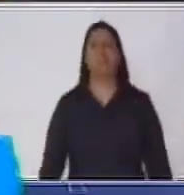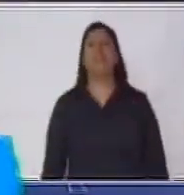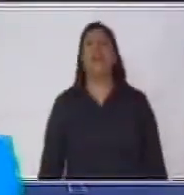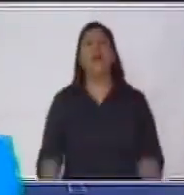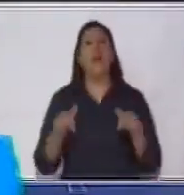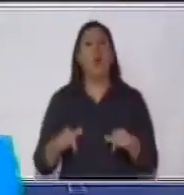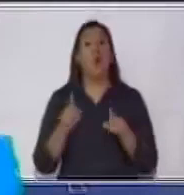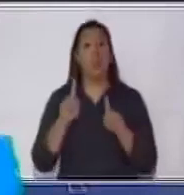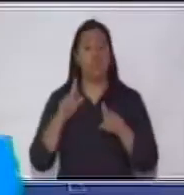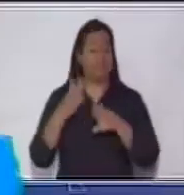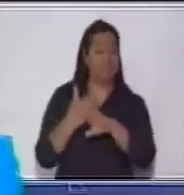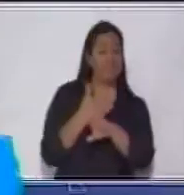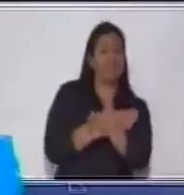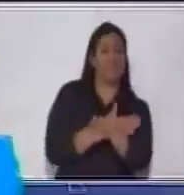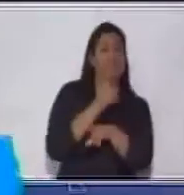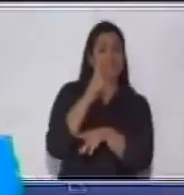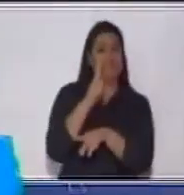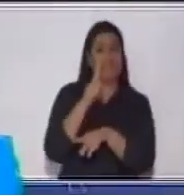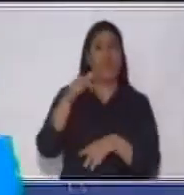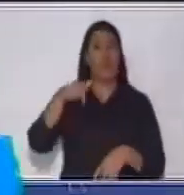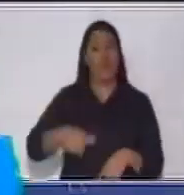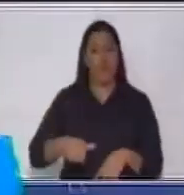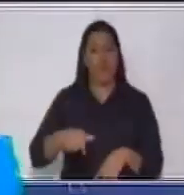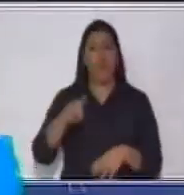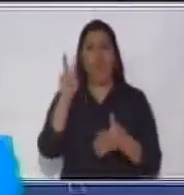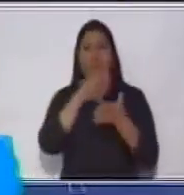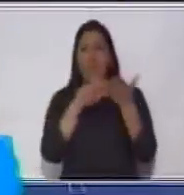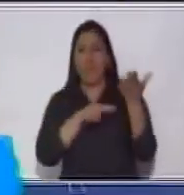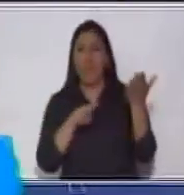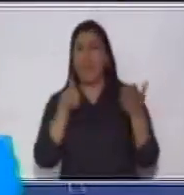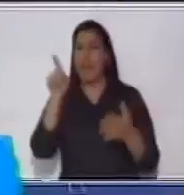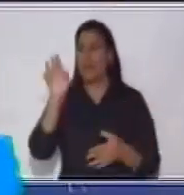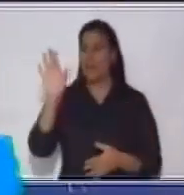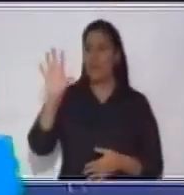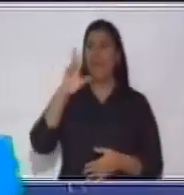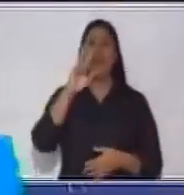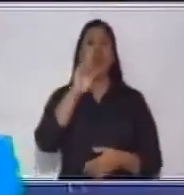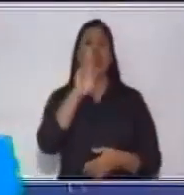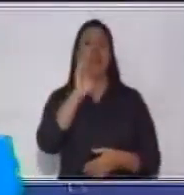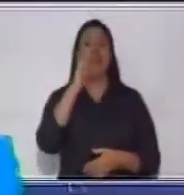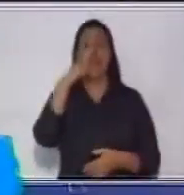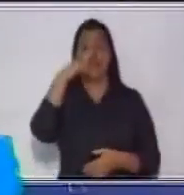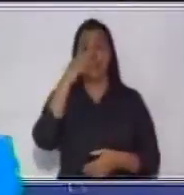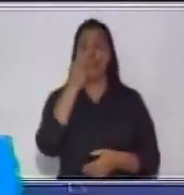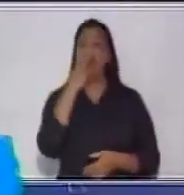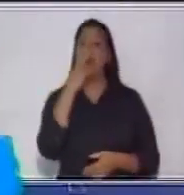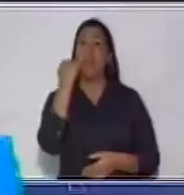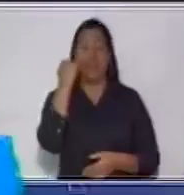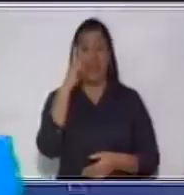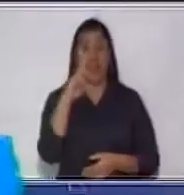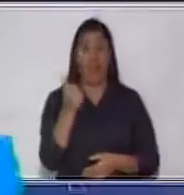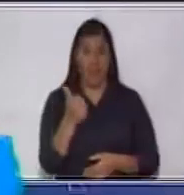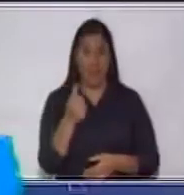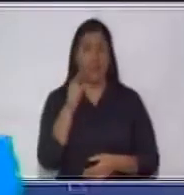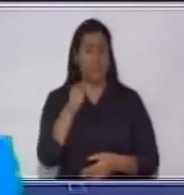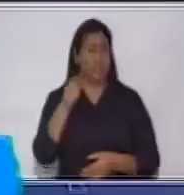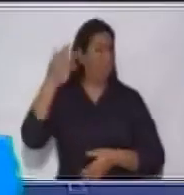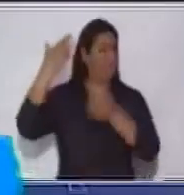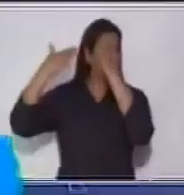esta retahíla. ¿Te recuerdas tú que en primaria leías retahilas? También algunos